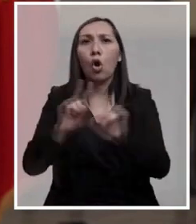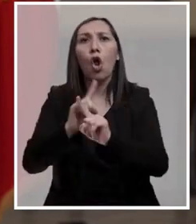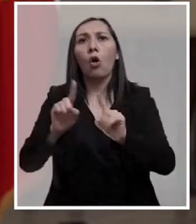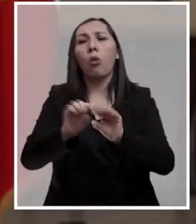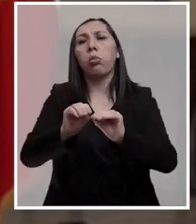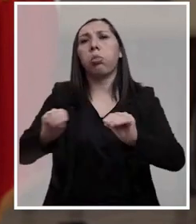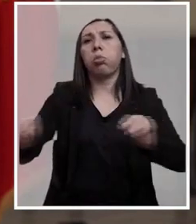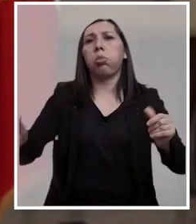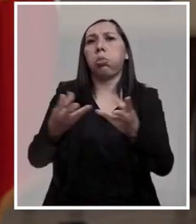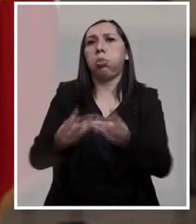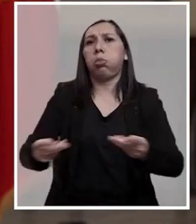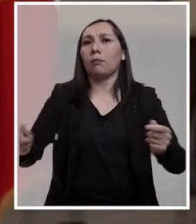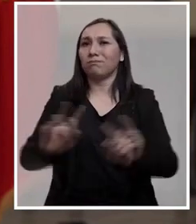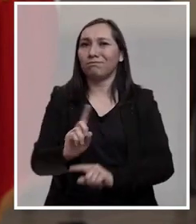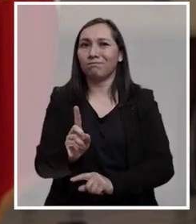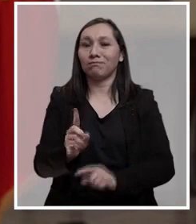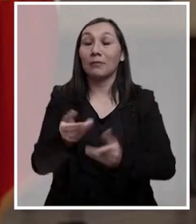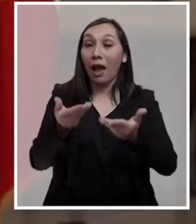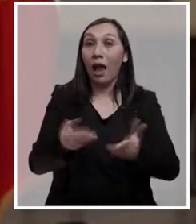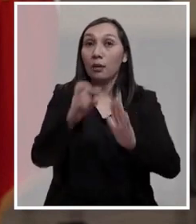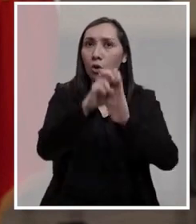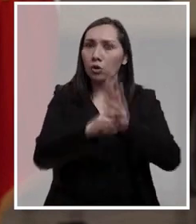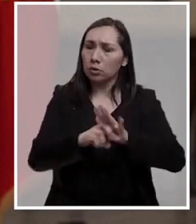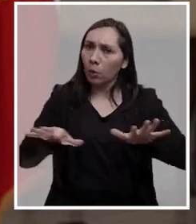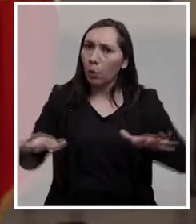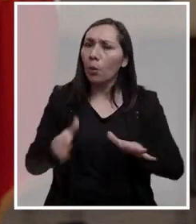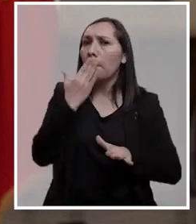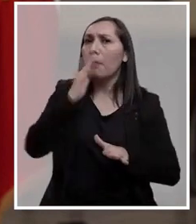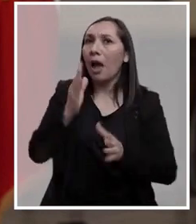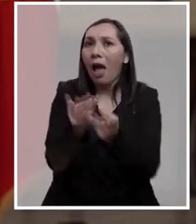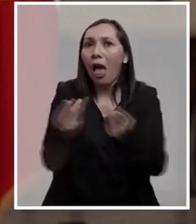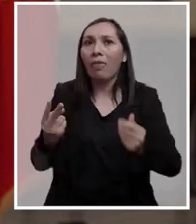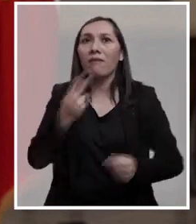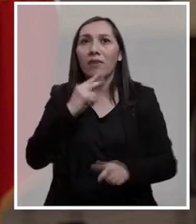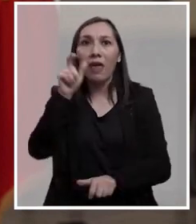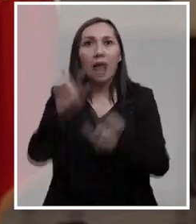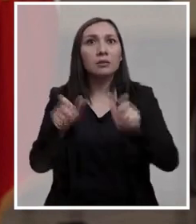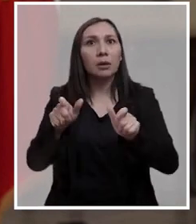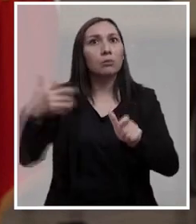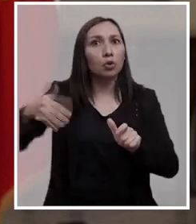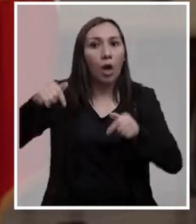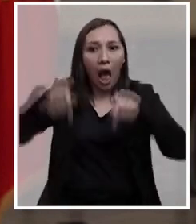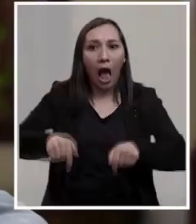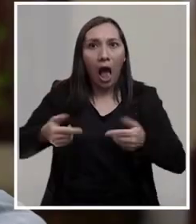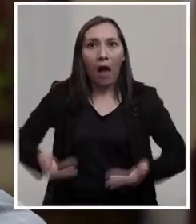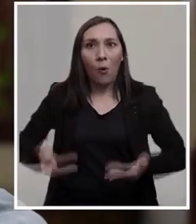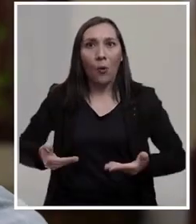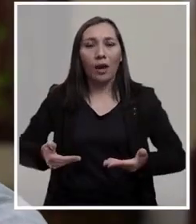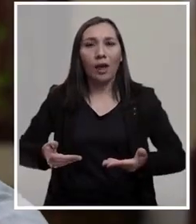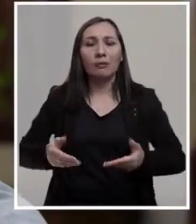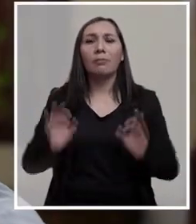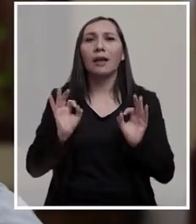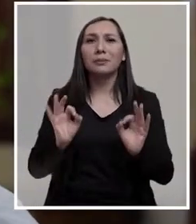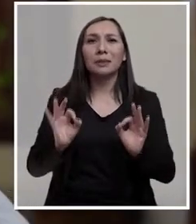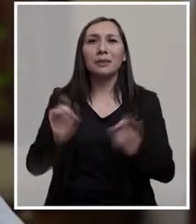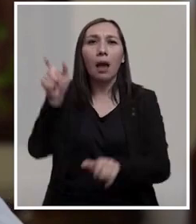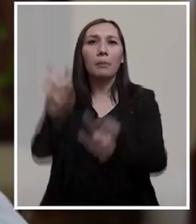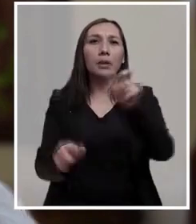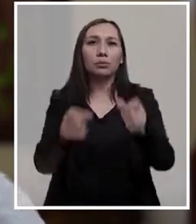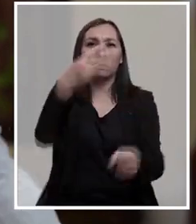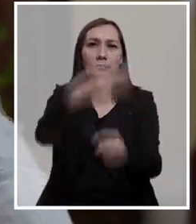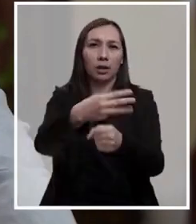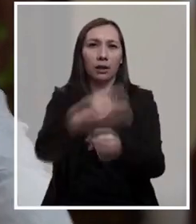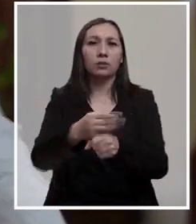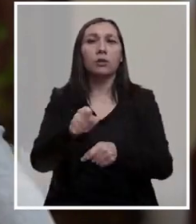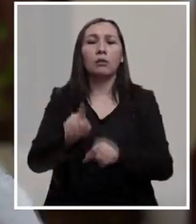sin dilaciones en este proyecto se juega una mejor calidad de vida de las personas ahora mismo especialmente de las personas